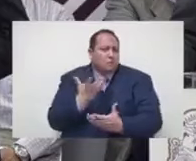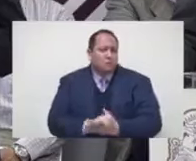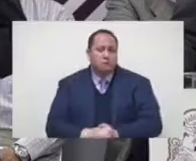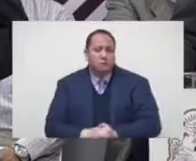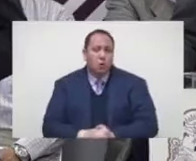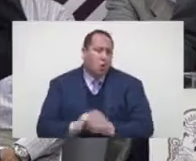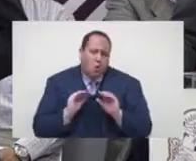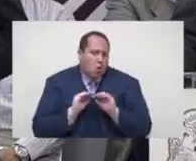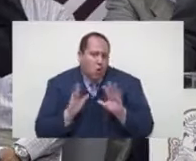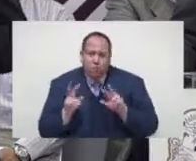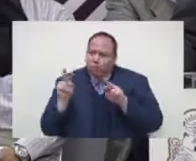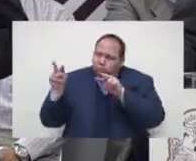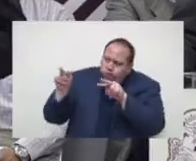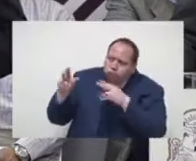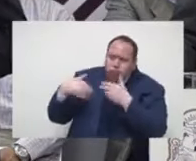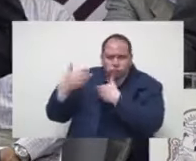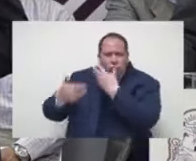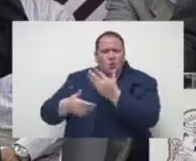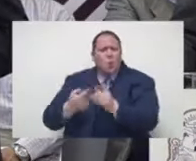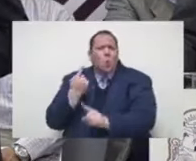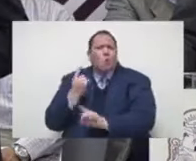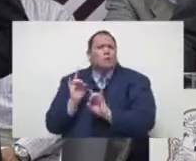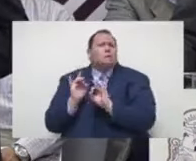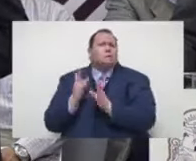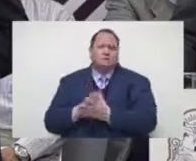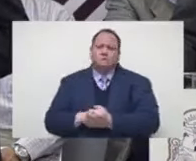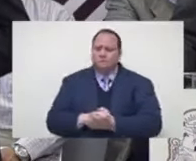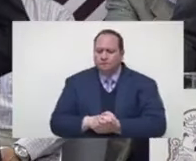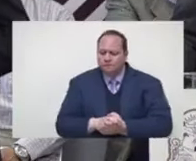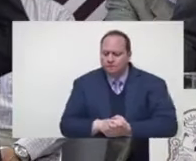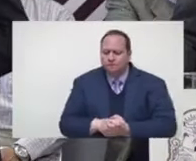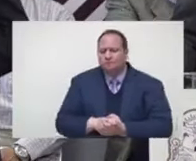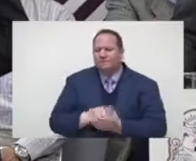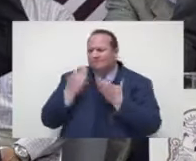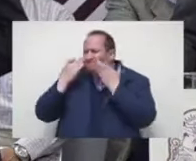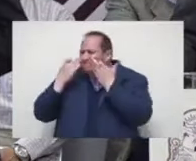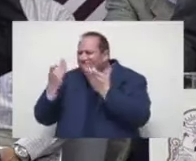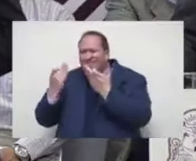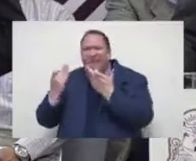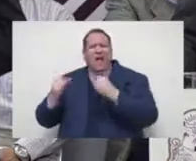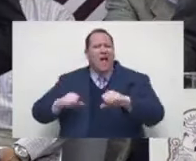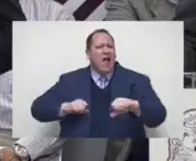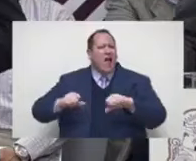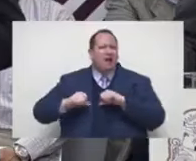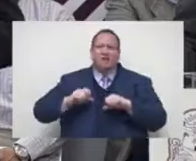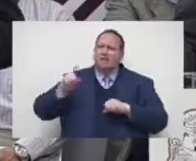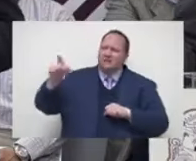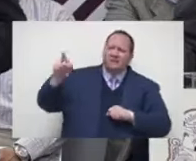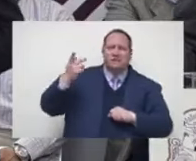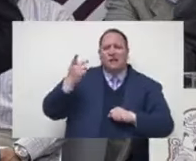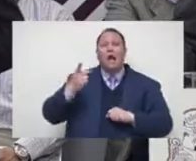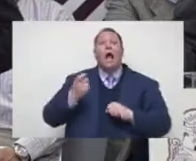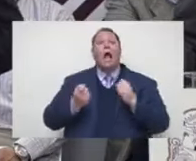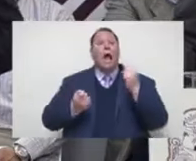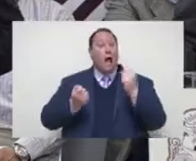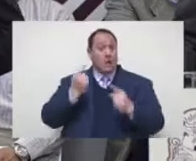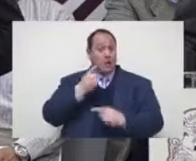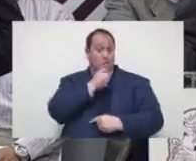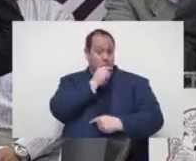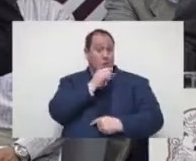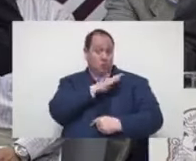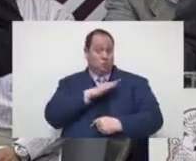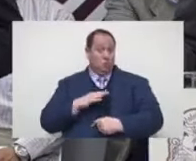sí, y obviamente damos seguimiento. Y aquí una particularidad también, vemos que hay una actividad en la cual algunos policías